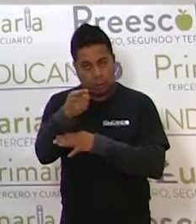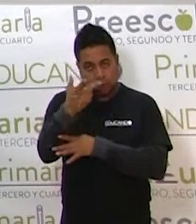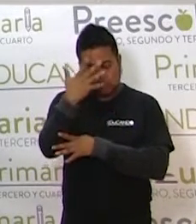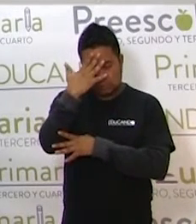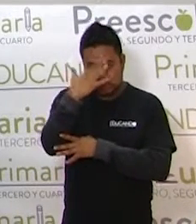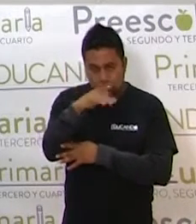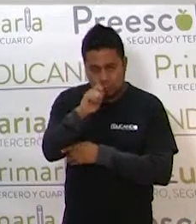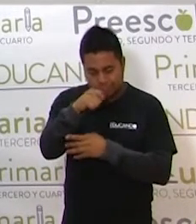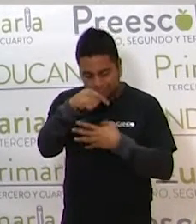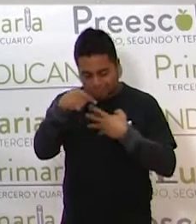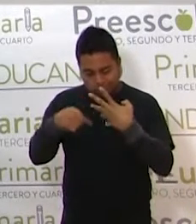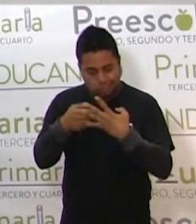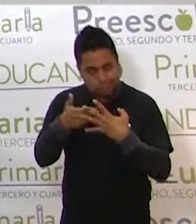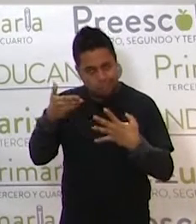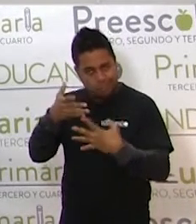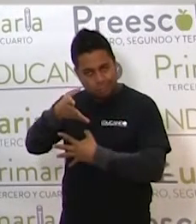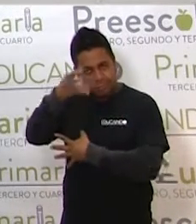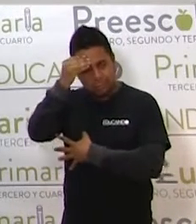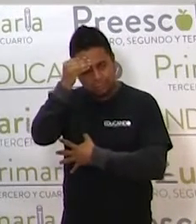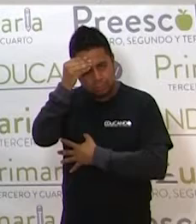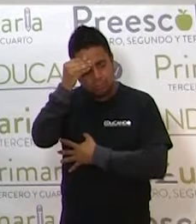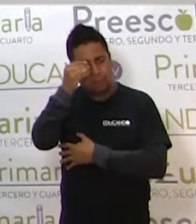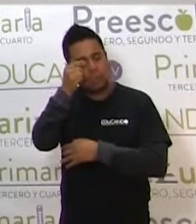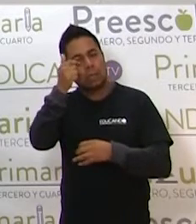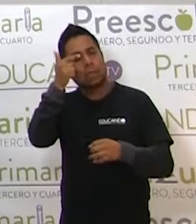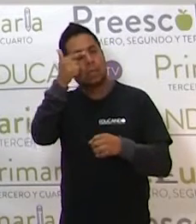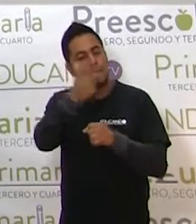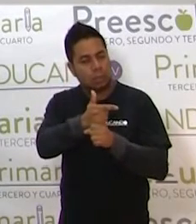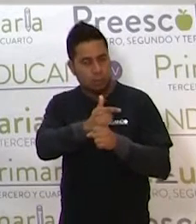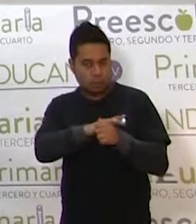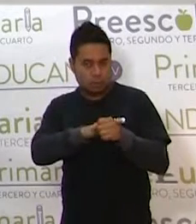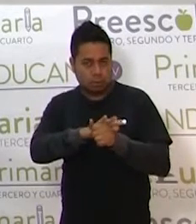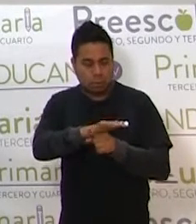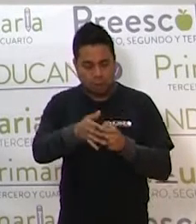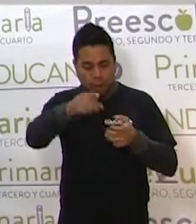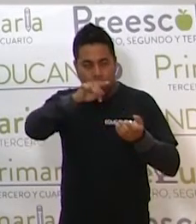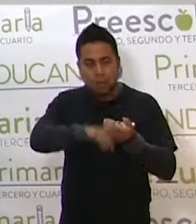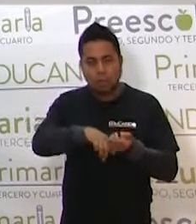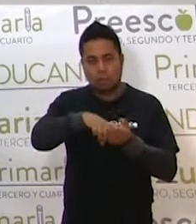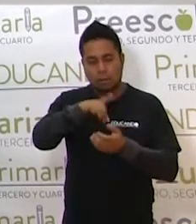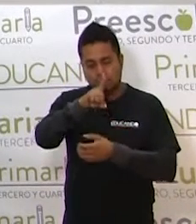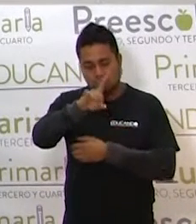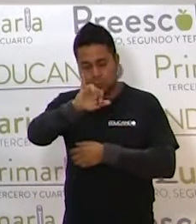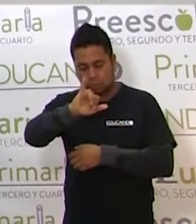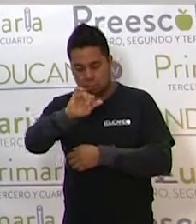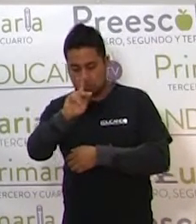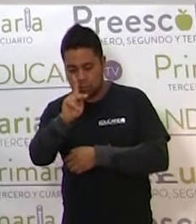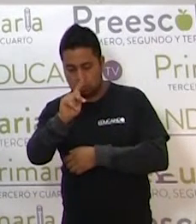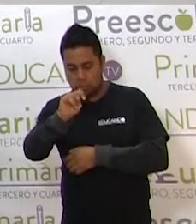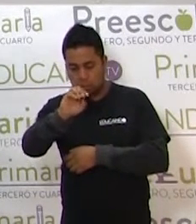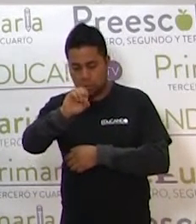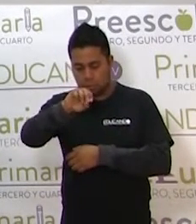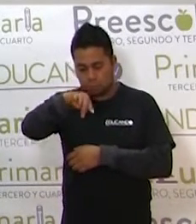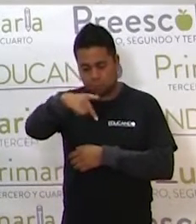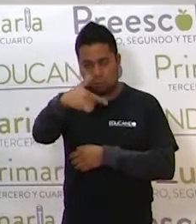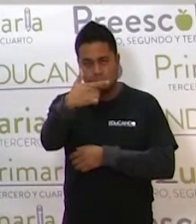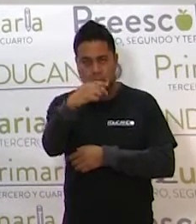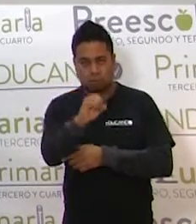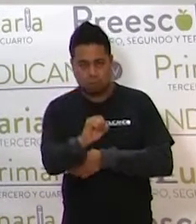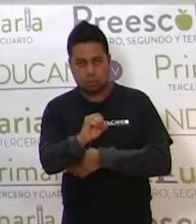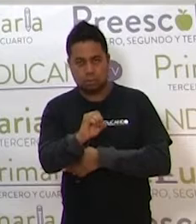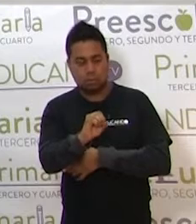reconoce puedes reconocer esta parte de diptongo con otro nombre estás listo para